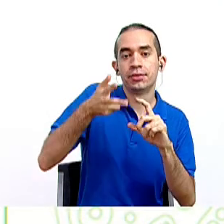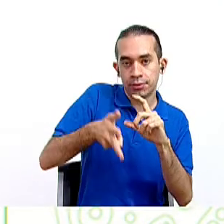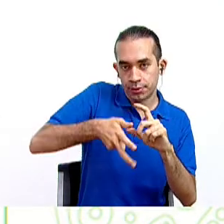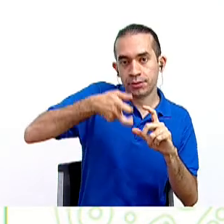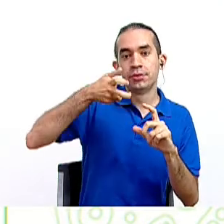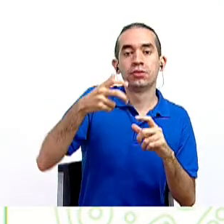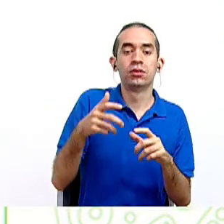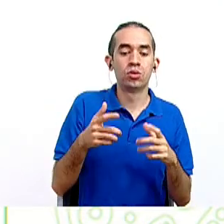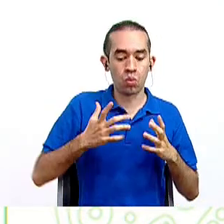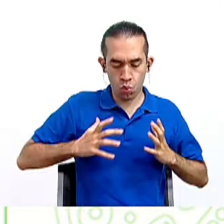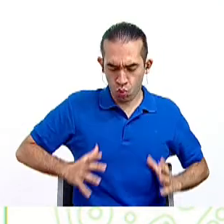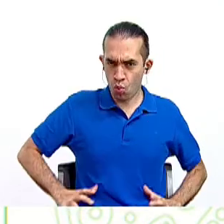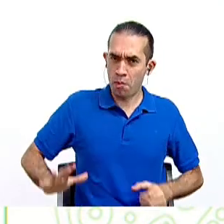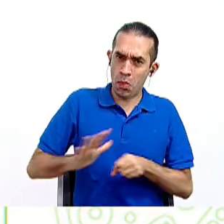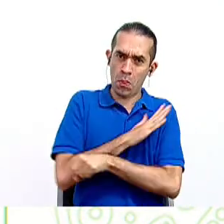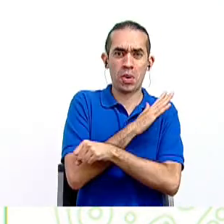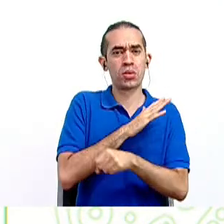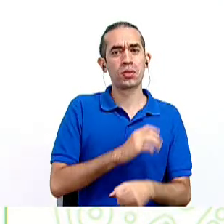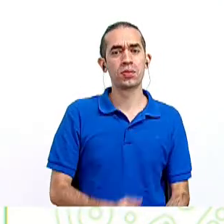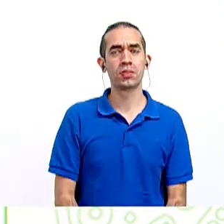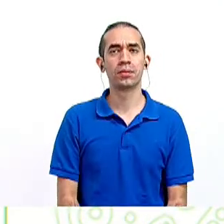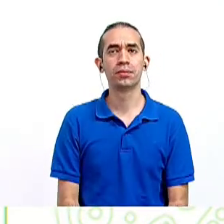mi cuerpo.